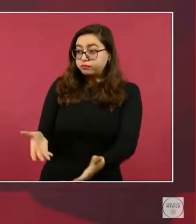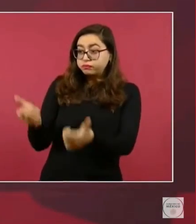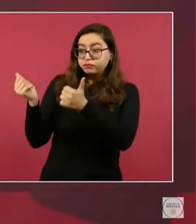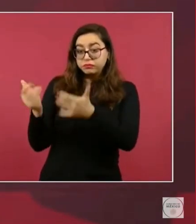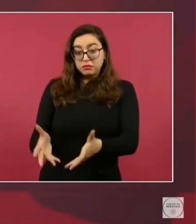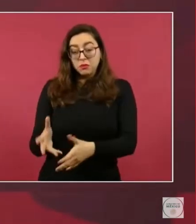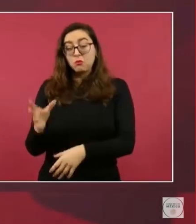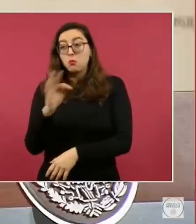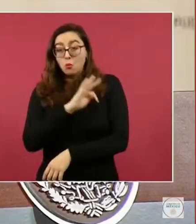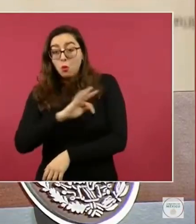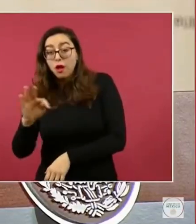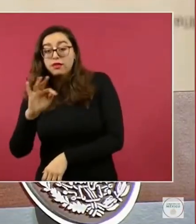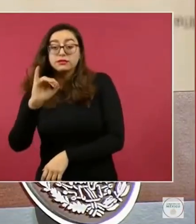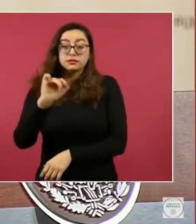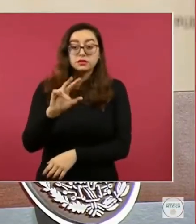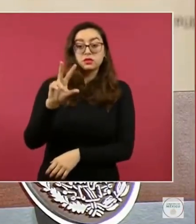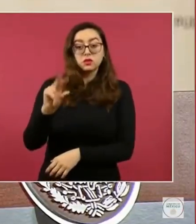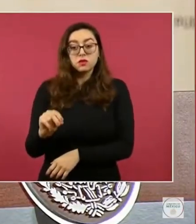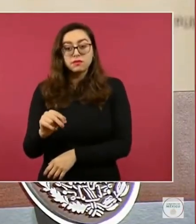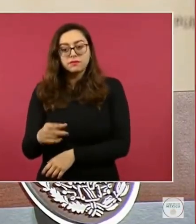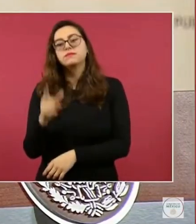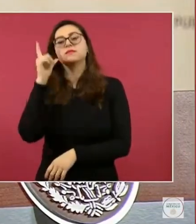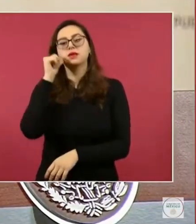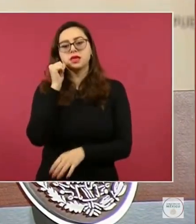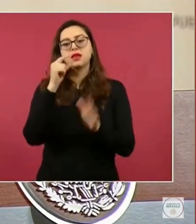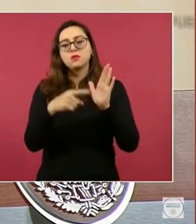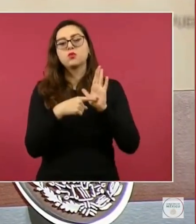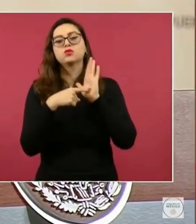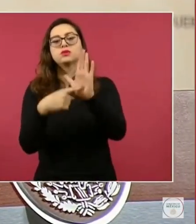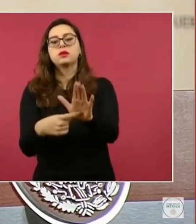cómo estamos sobrados,